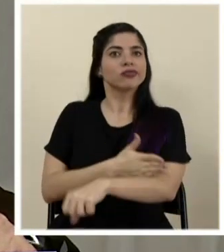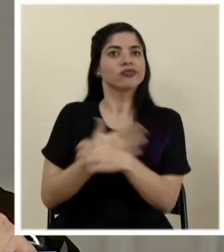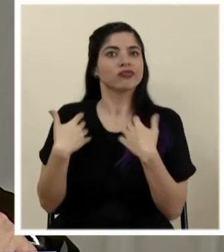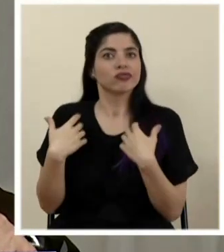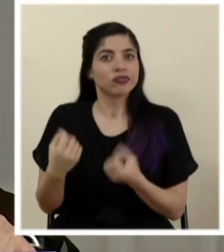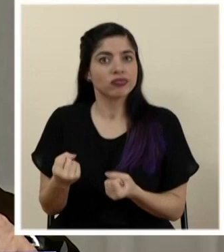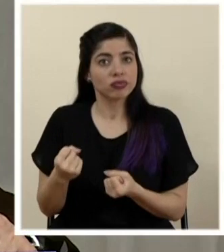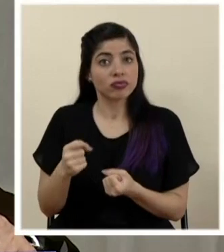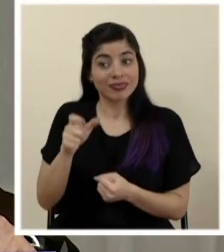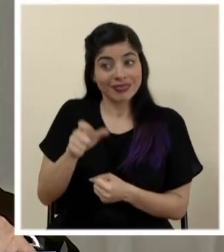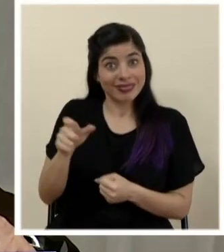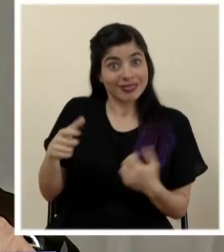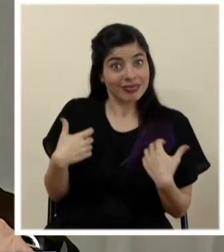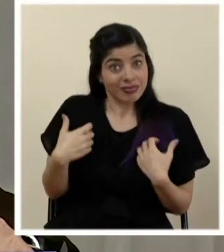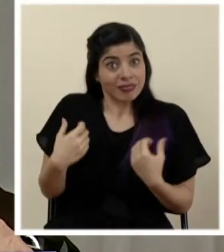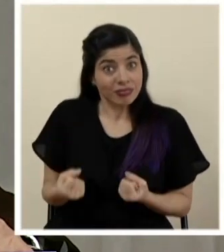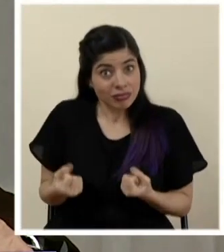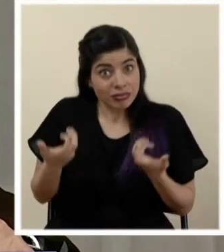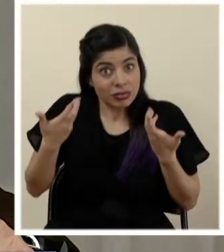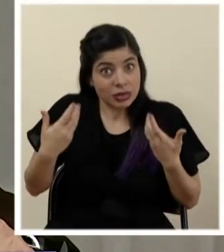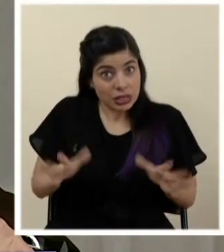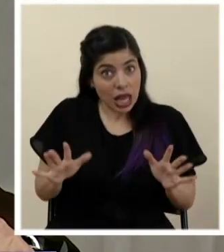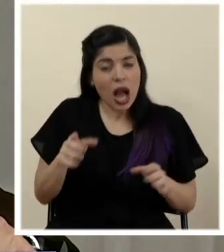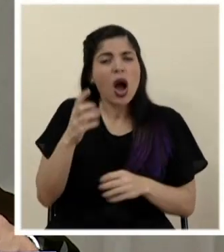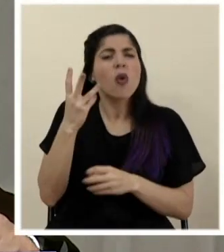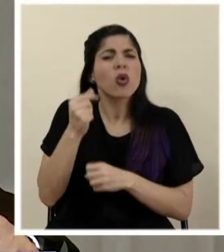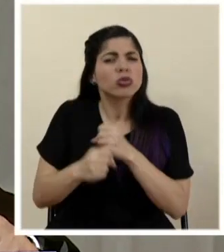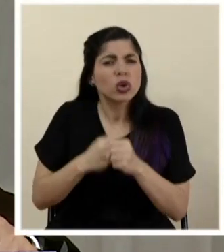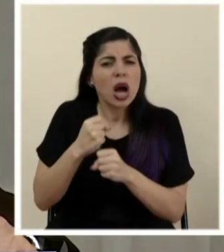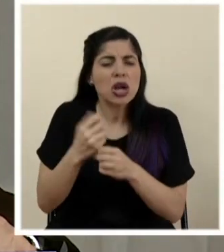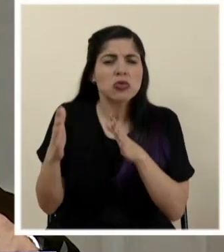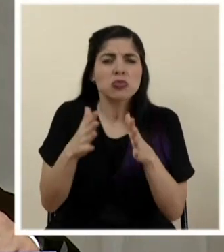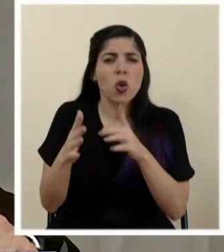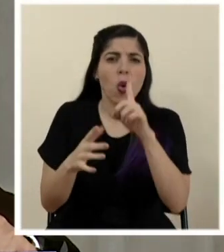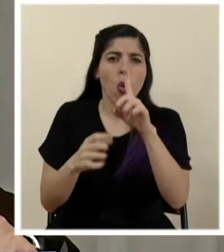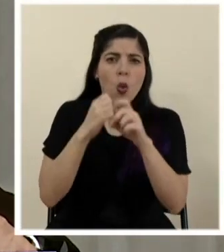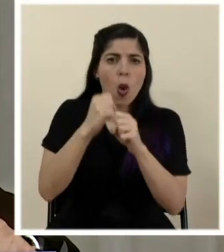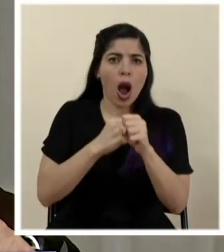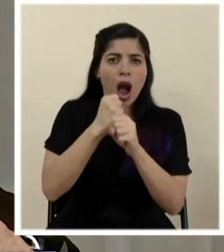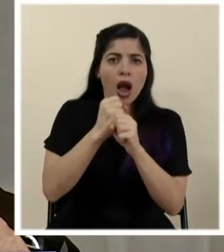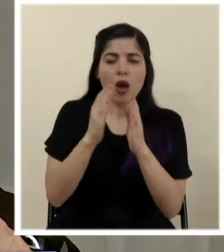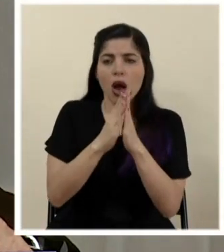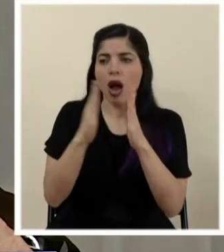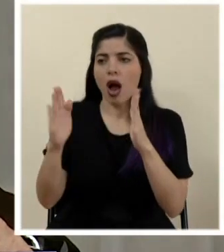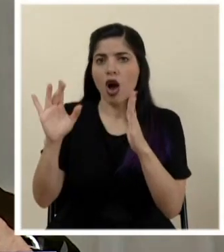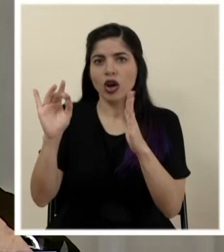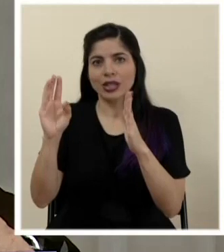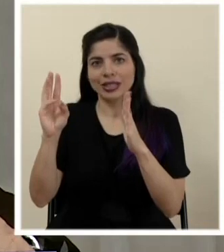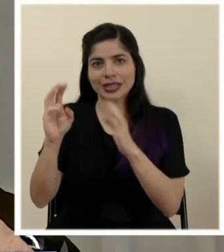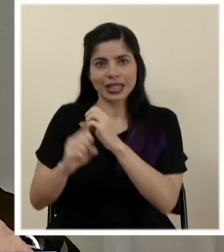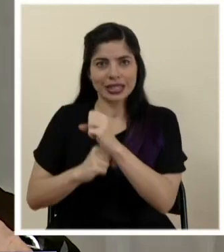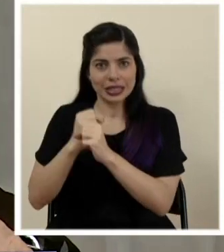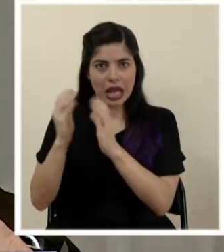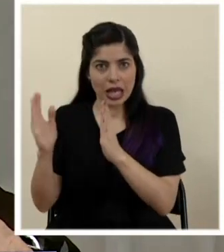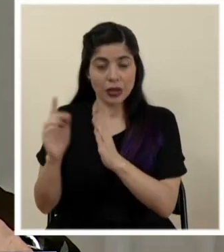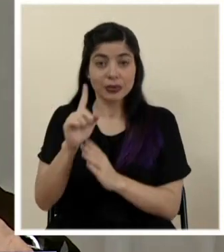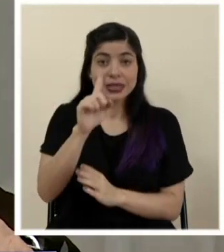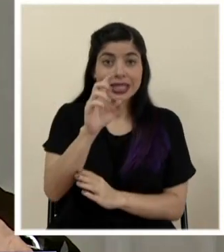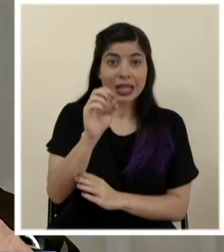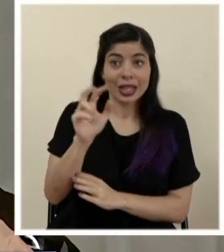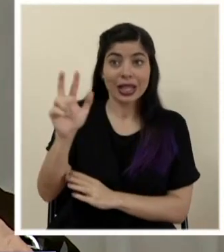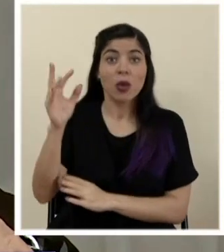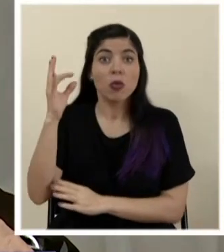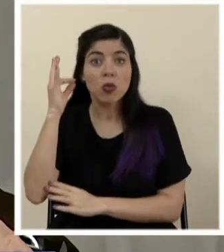rango de esas personas que se han recuperado oscila entre el año y los 86 años, de los cuales 103 son mujeres